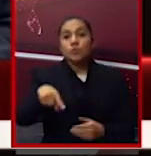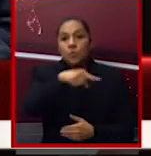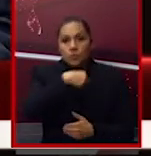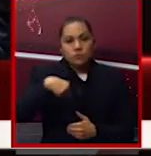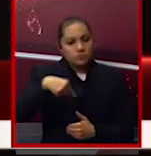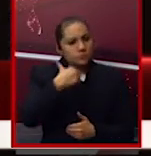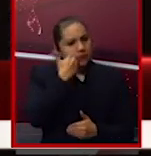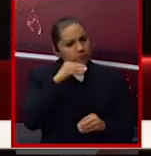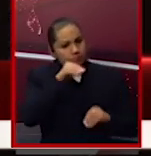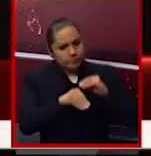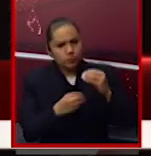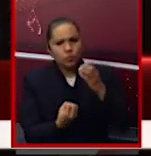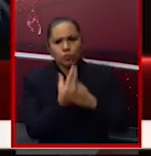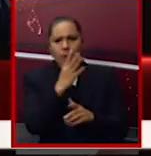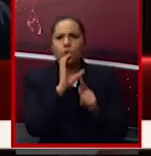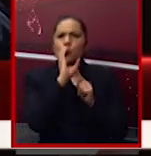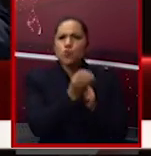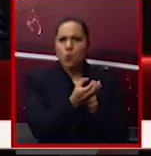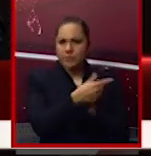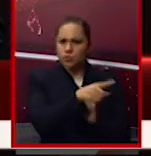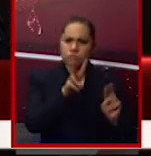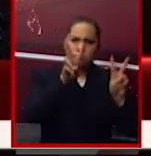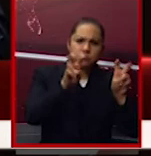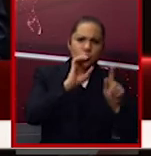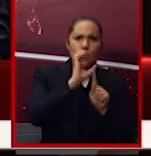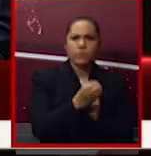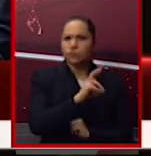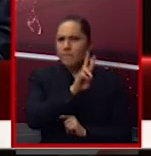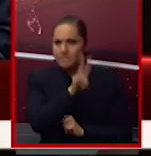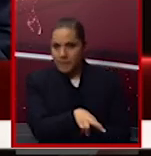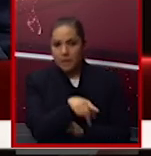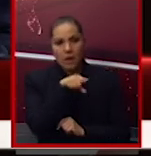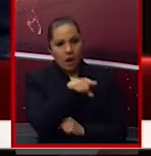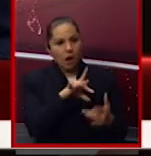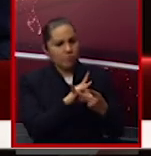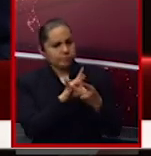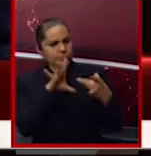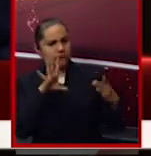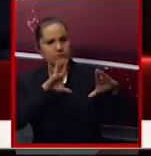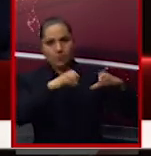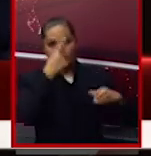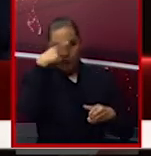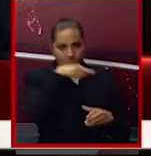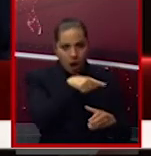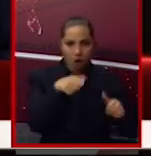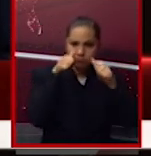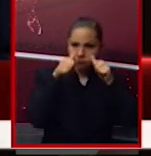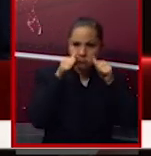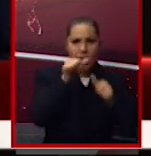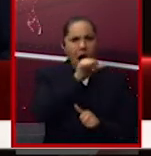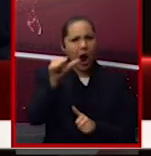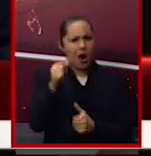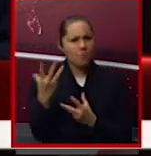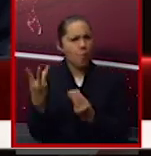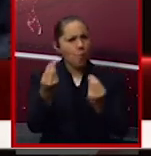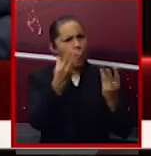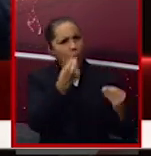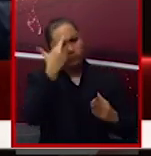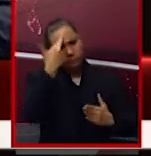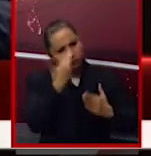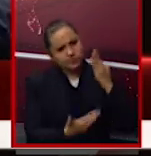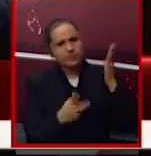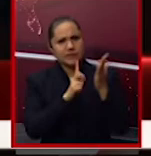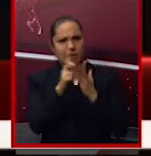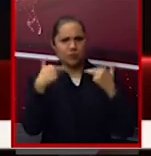creación de una comisión de la verdad independiente para atender las múltiples violaciones a los derechos humanos